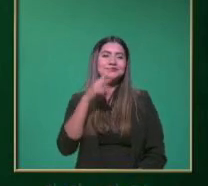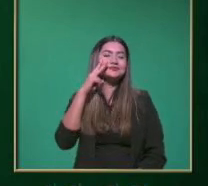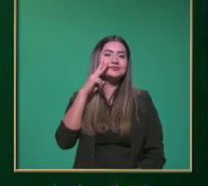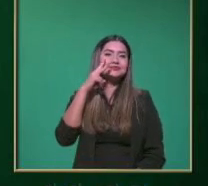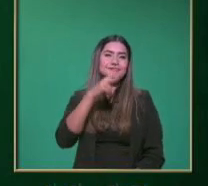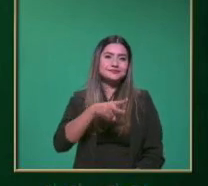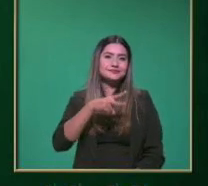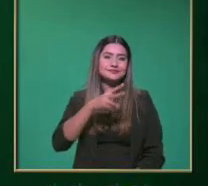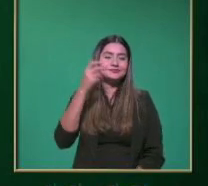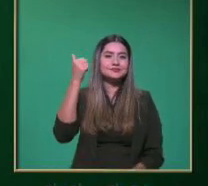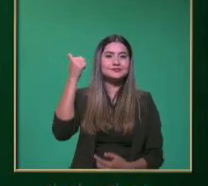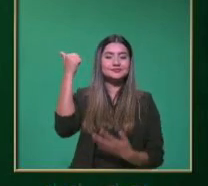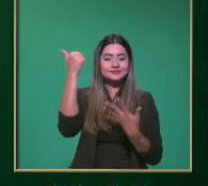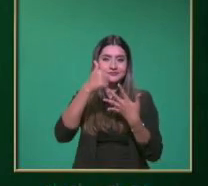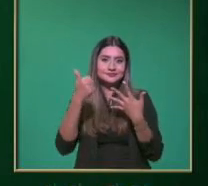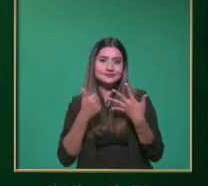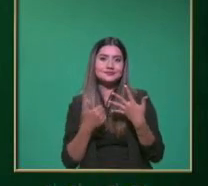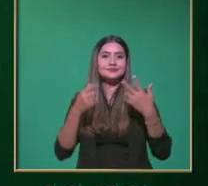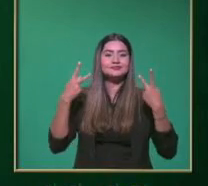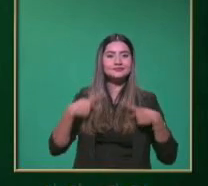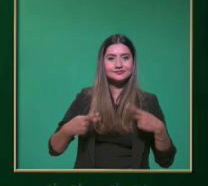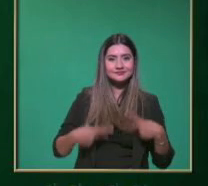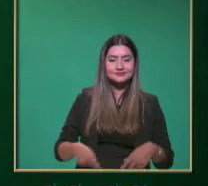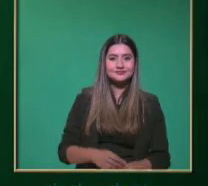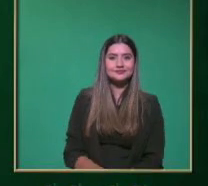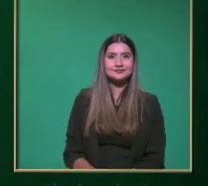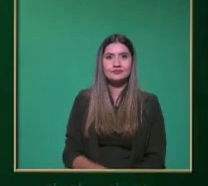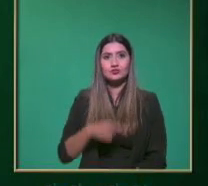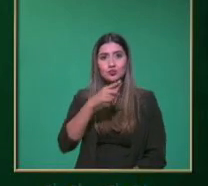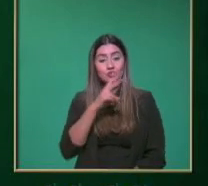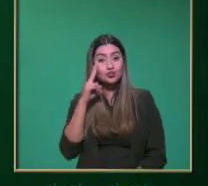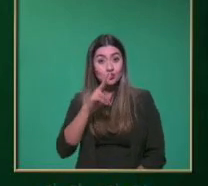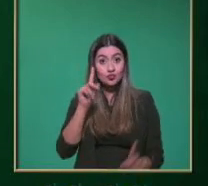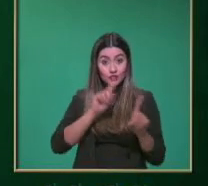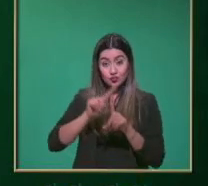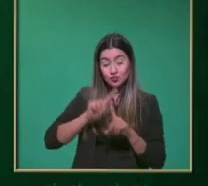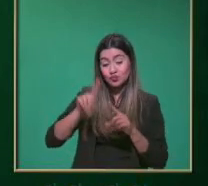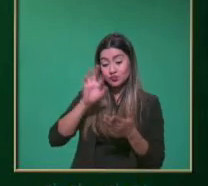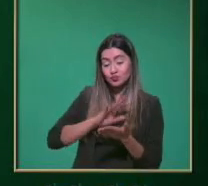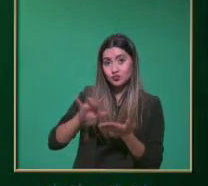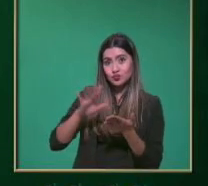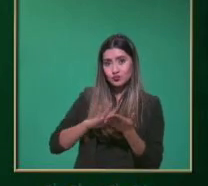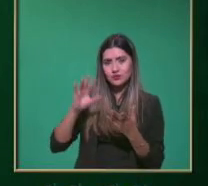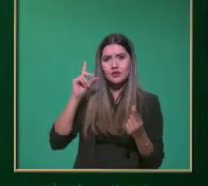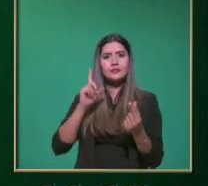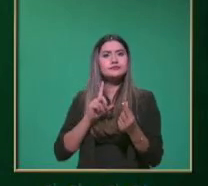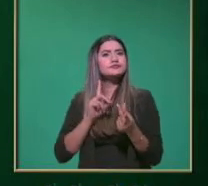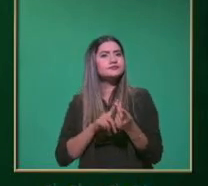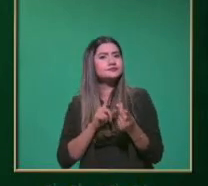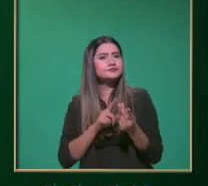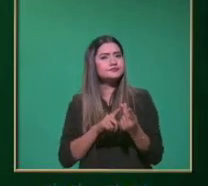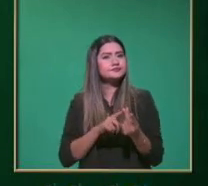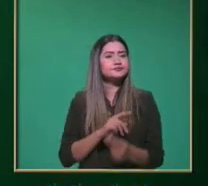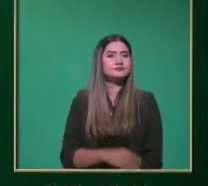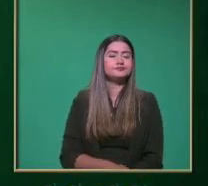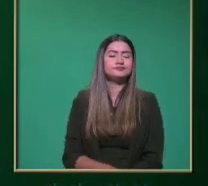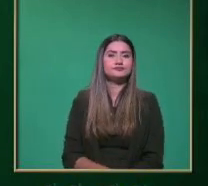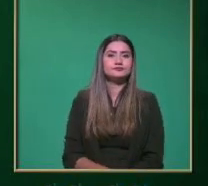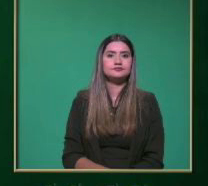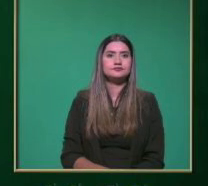que dice cada uno de los personajes. ¿Han visto este tipo de texto, niños? ¿Dónde los han visto? ¿Usted, maestra, dónde ha visto las historietas? Los he